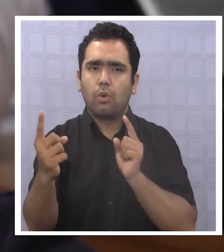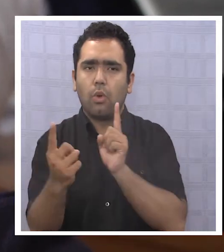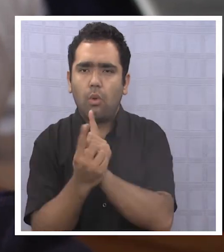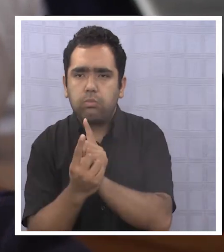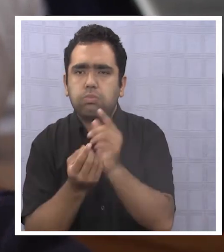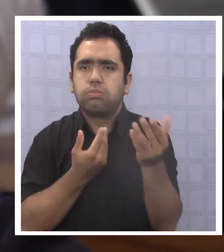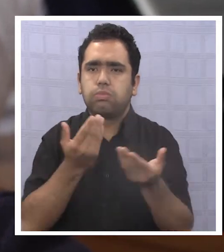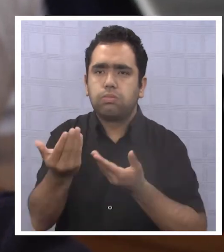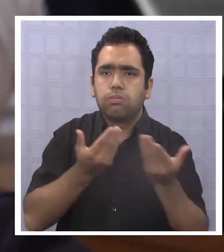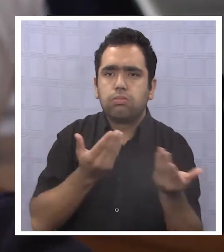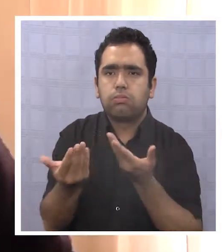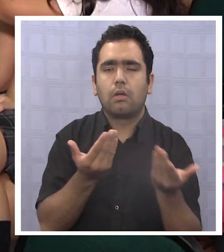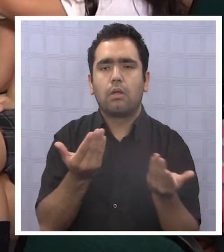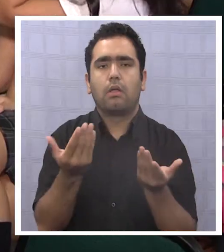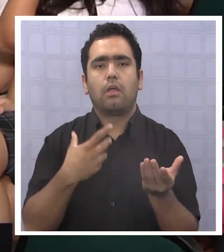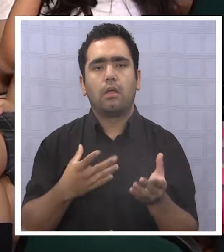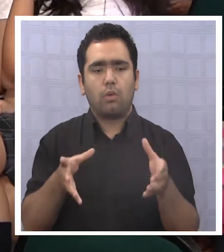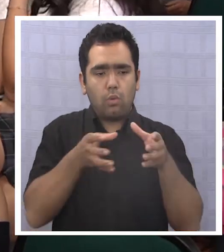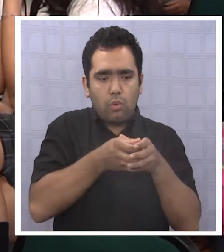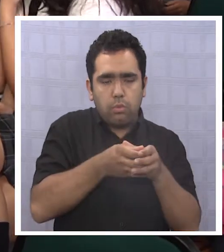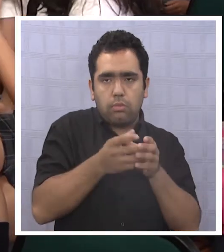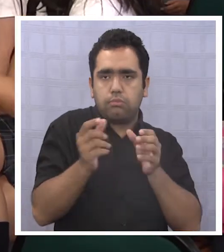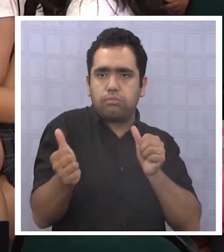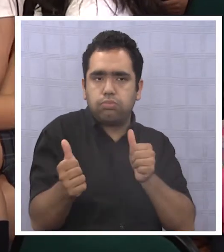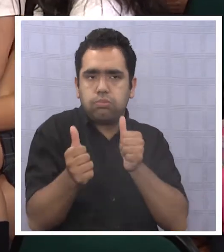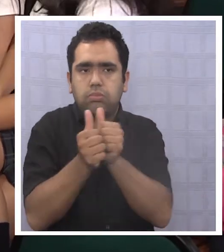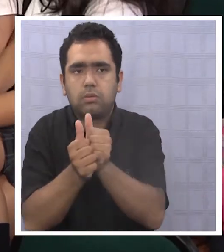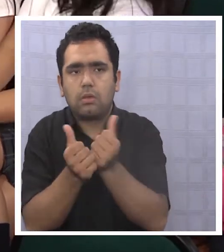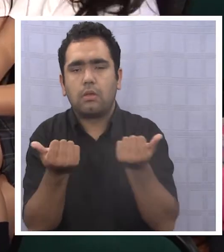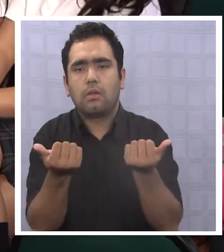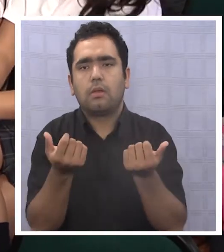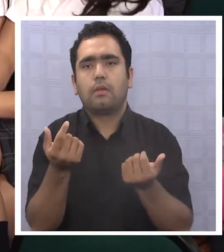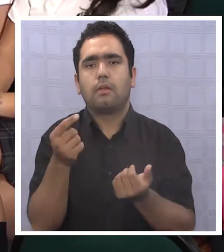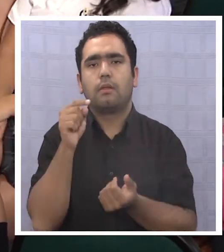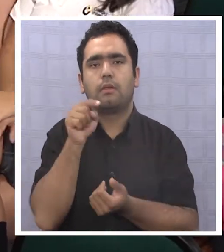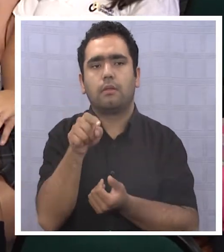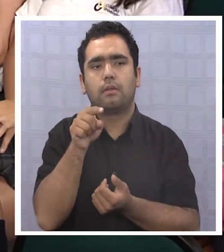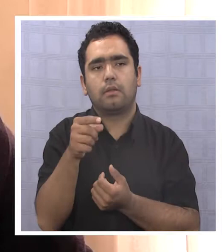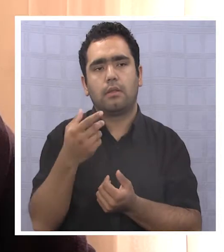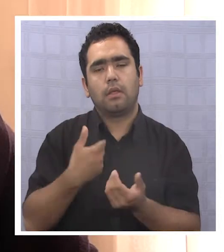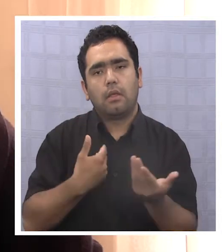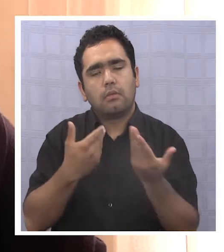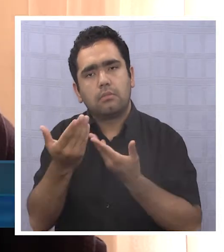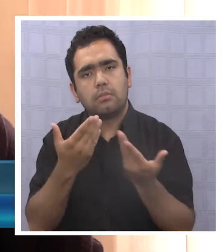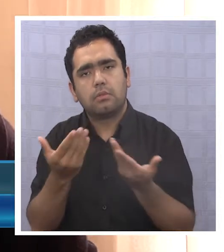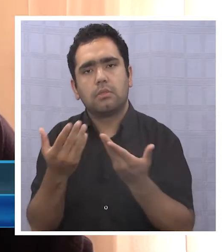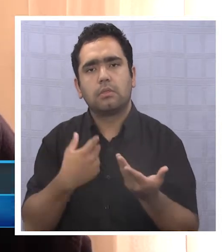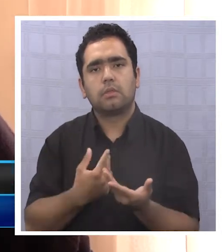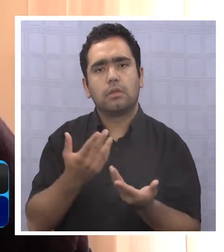de convivir con el señor Víctor, de acercarnos más como grupo y,